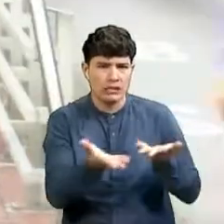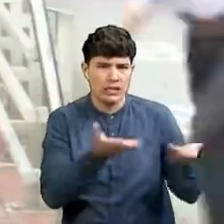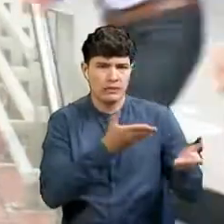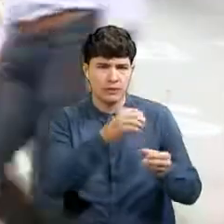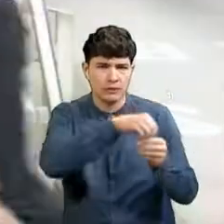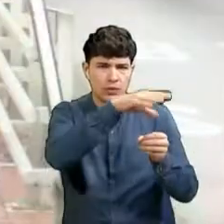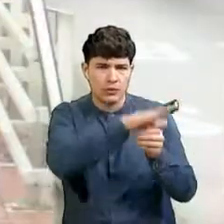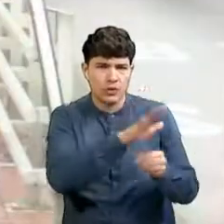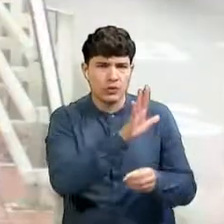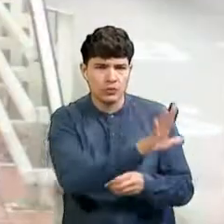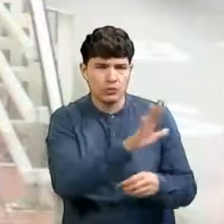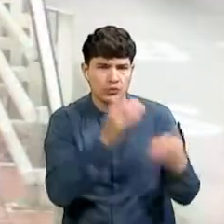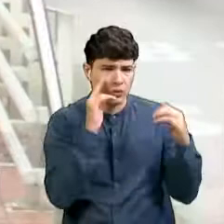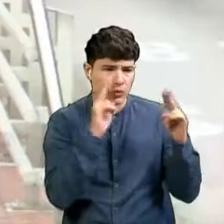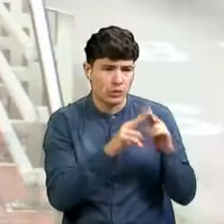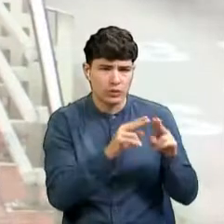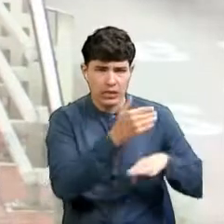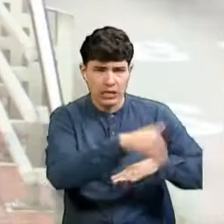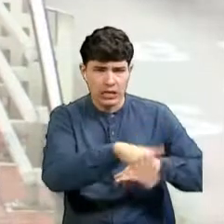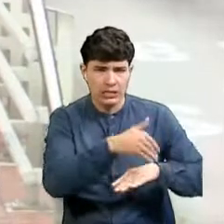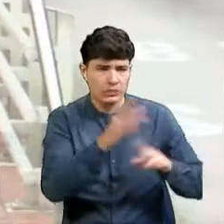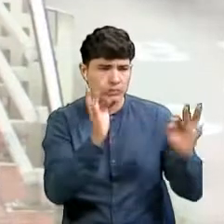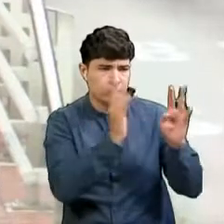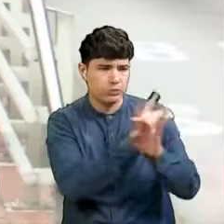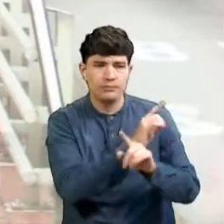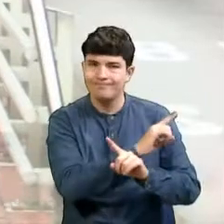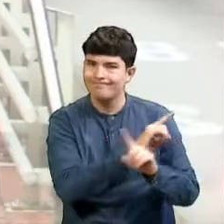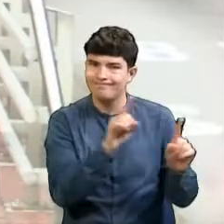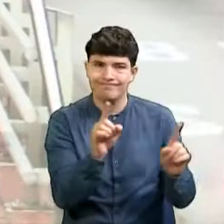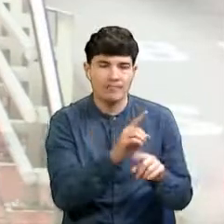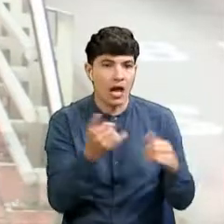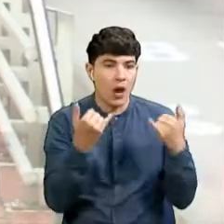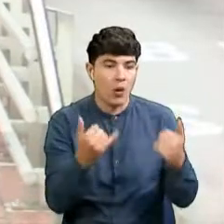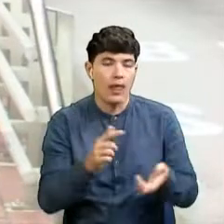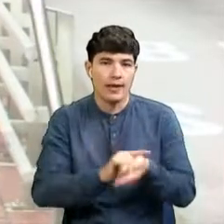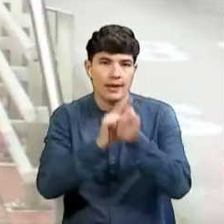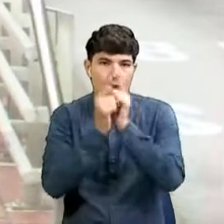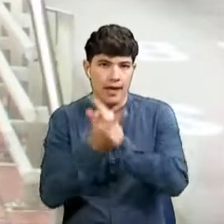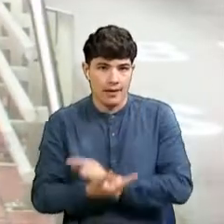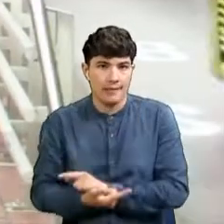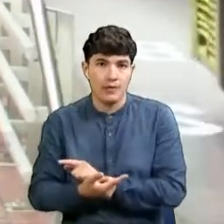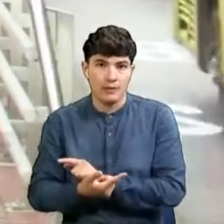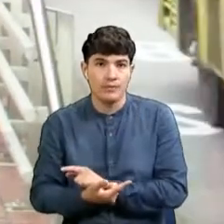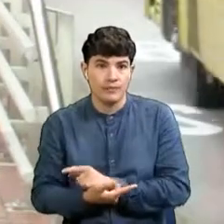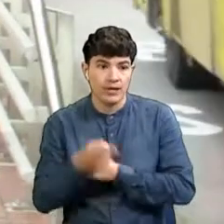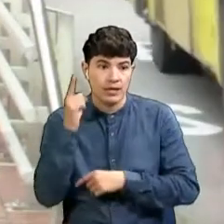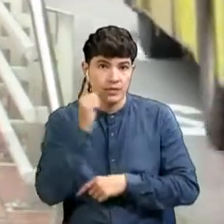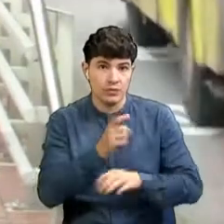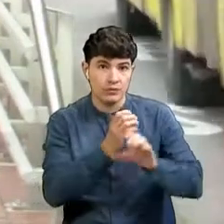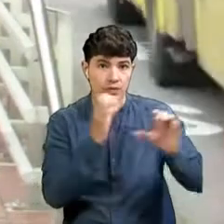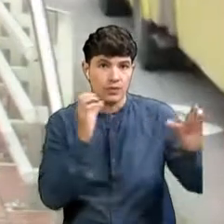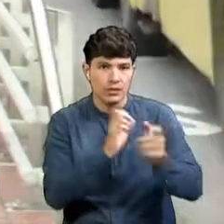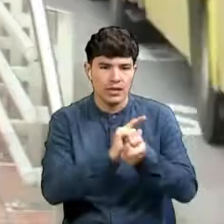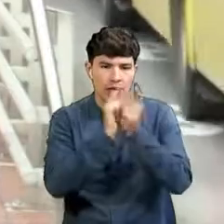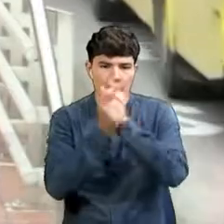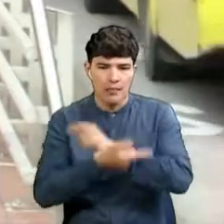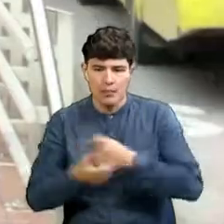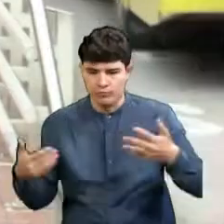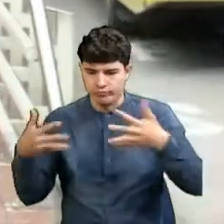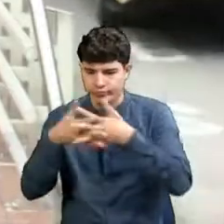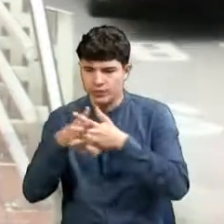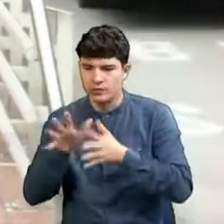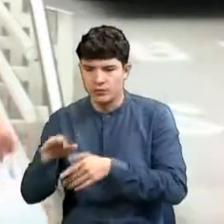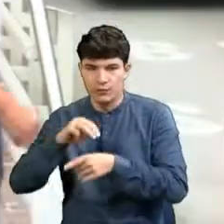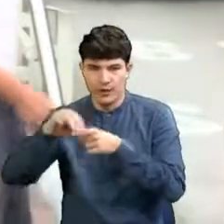que se conocen así lo advirtió el ingeniero rodolfo hernández y el mandatario aseguran que éstas se convertirán en rutas